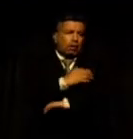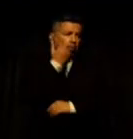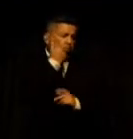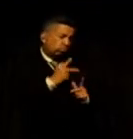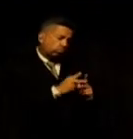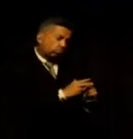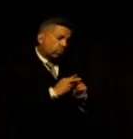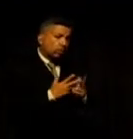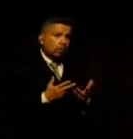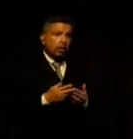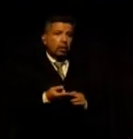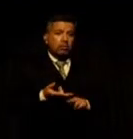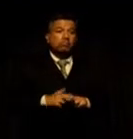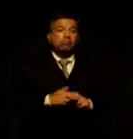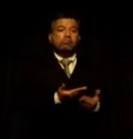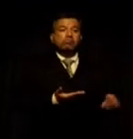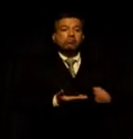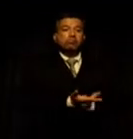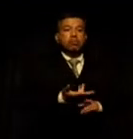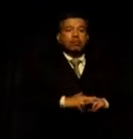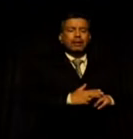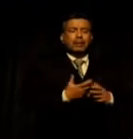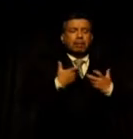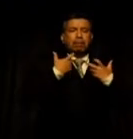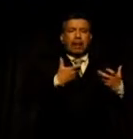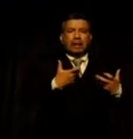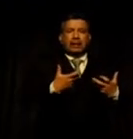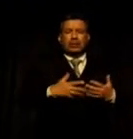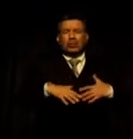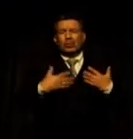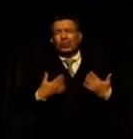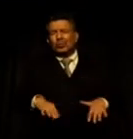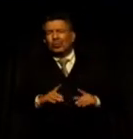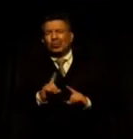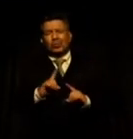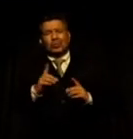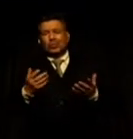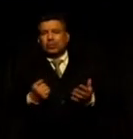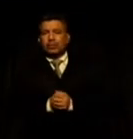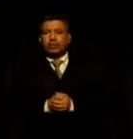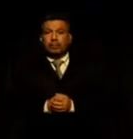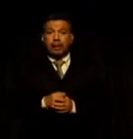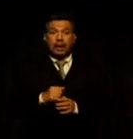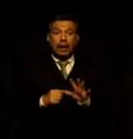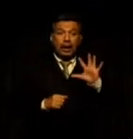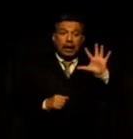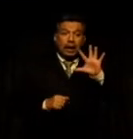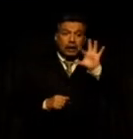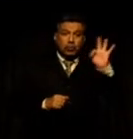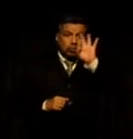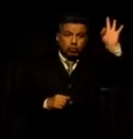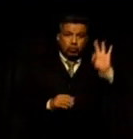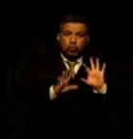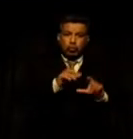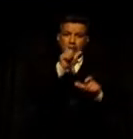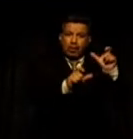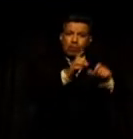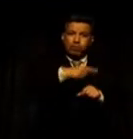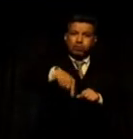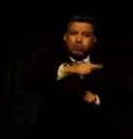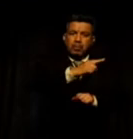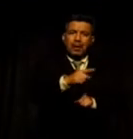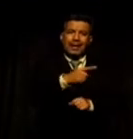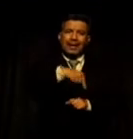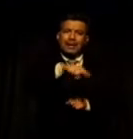preste a tasas de interés completamente absurdas y esas 50% de la población no se